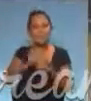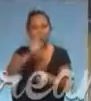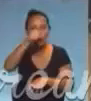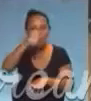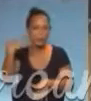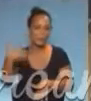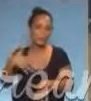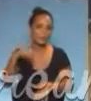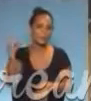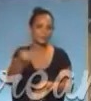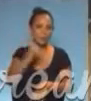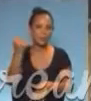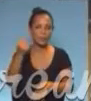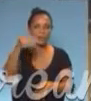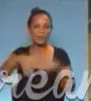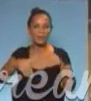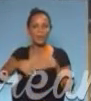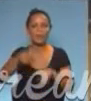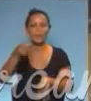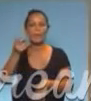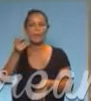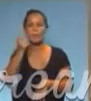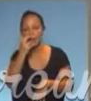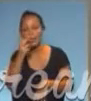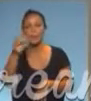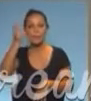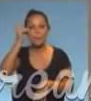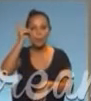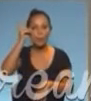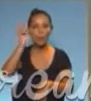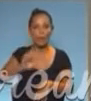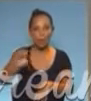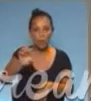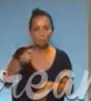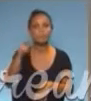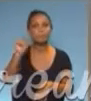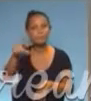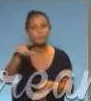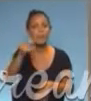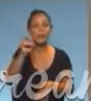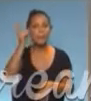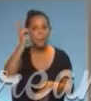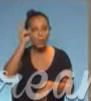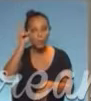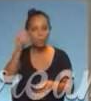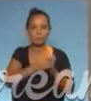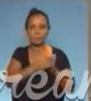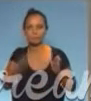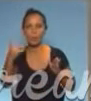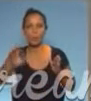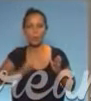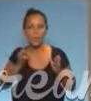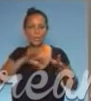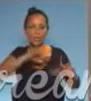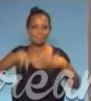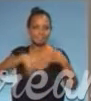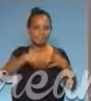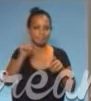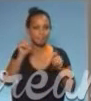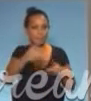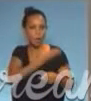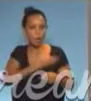región andina. Hay elecciones en Bolivia, en Perú y en Ecuador. En el contexto de Perú, después de un año de una crisis institucional muy